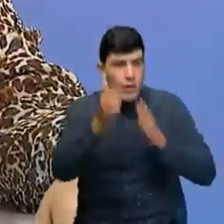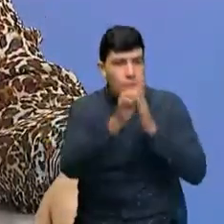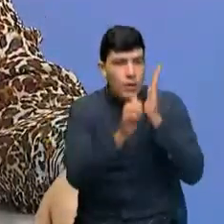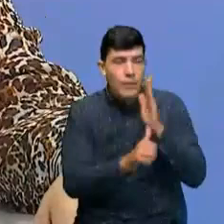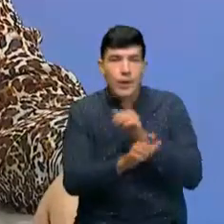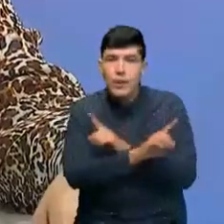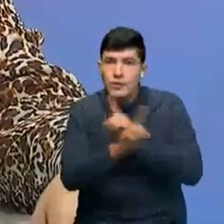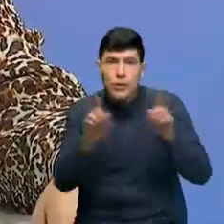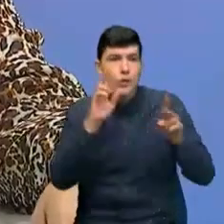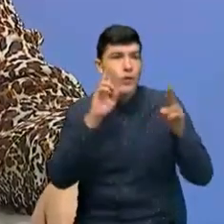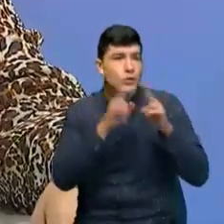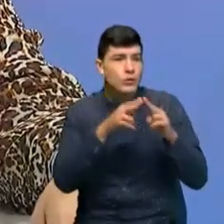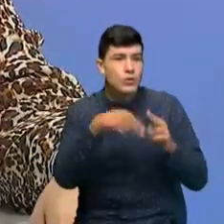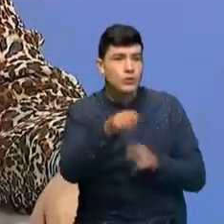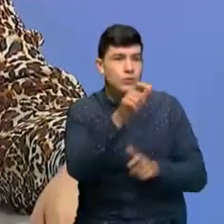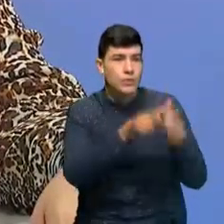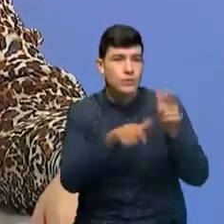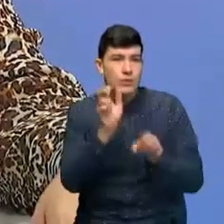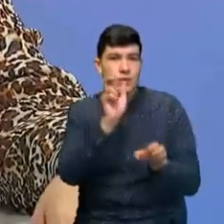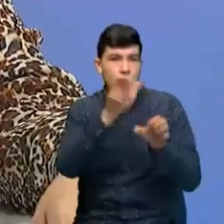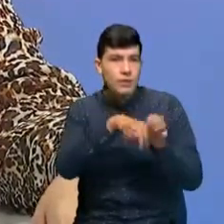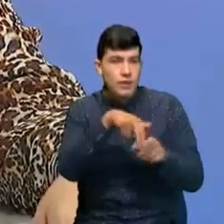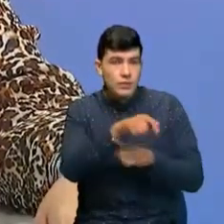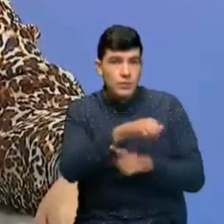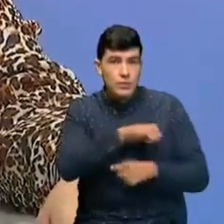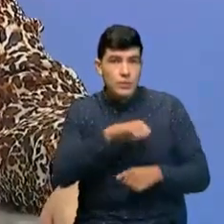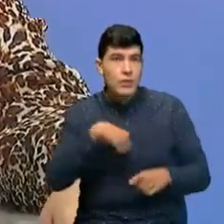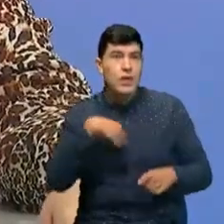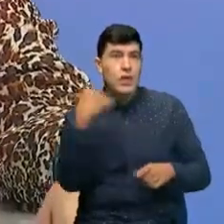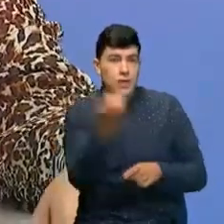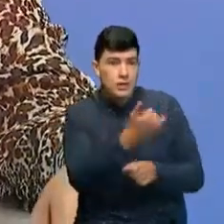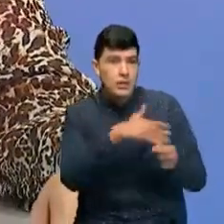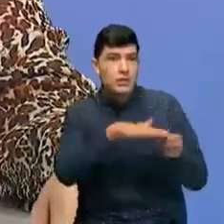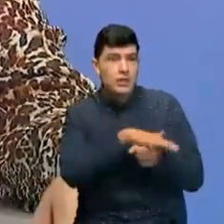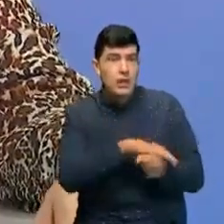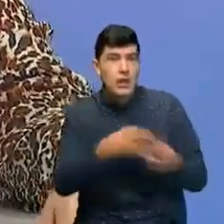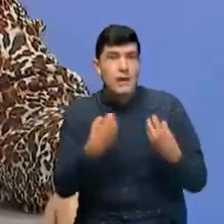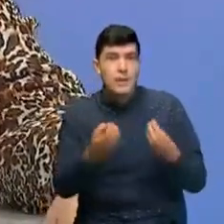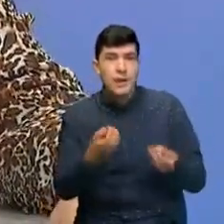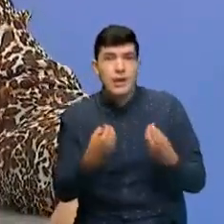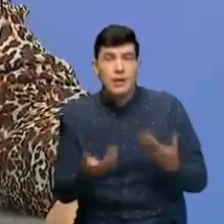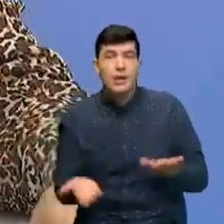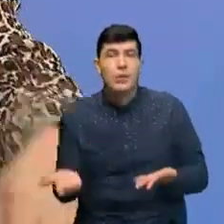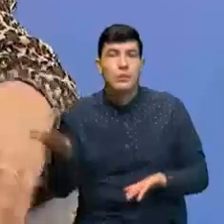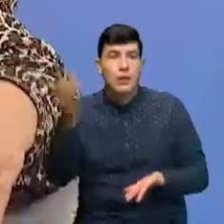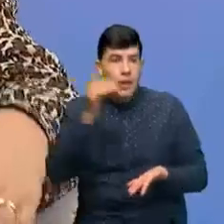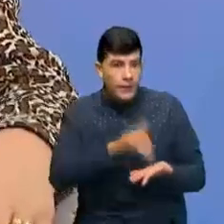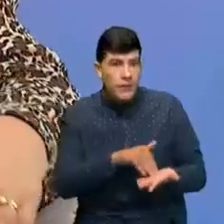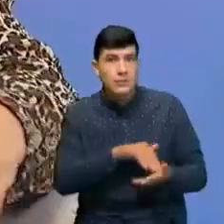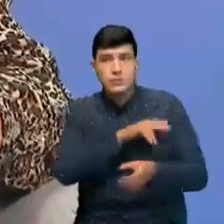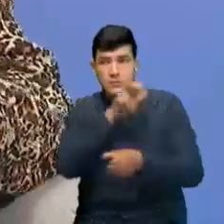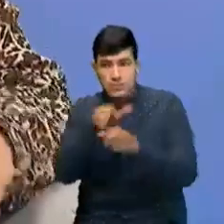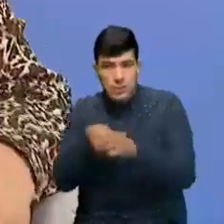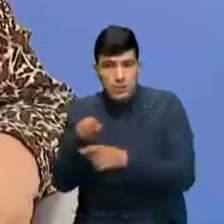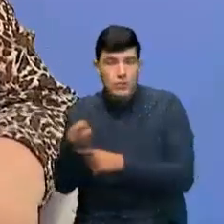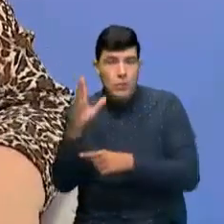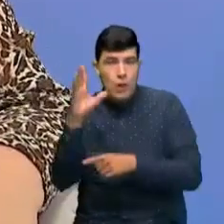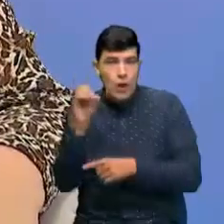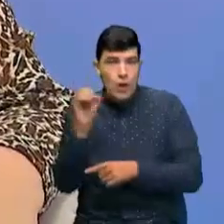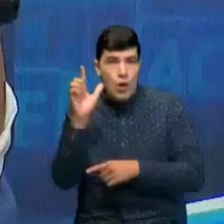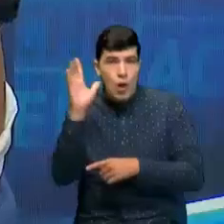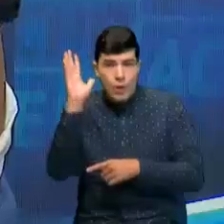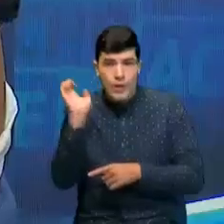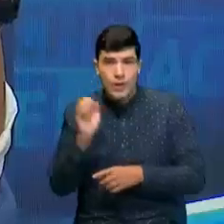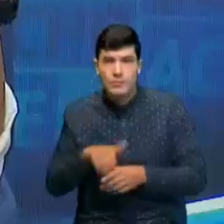en conocimiento a los afiliados de los fondos privados esa situación para que ellos retornaran si querían y si le convenía más el